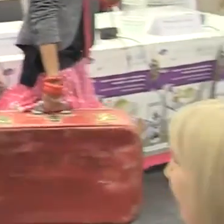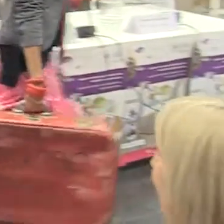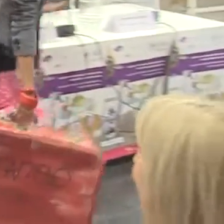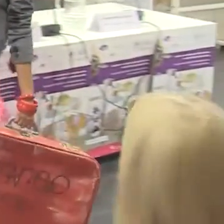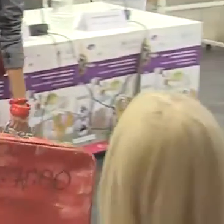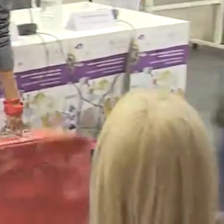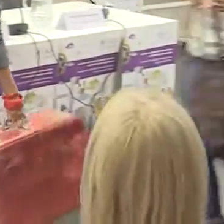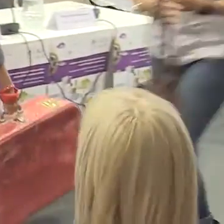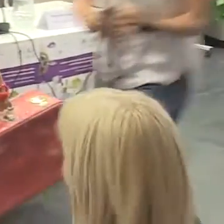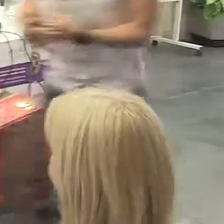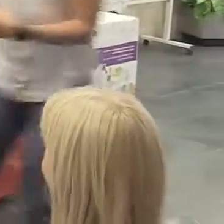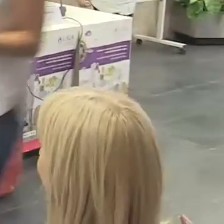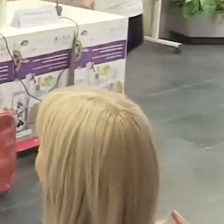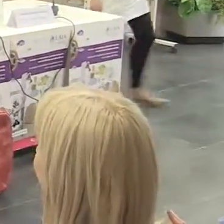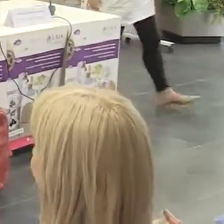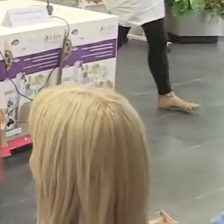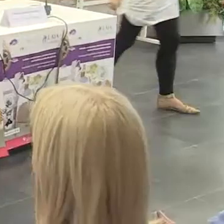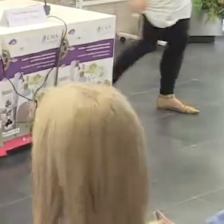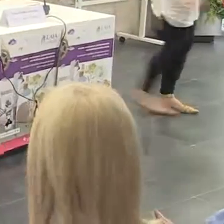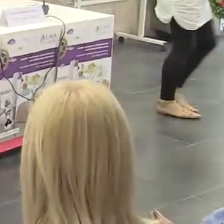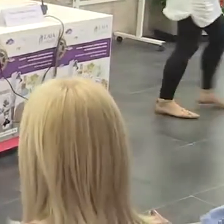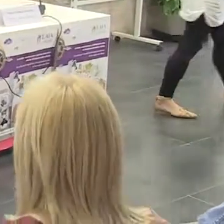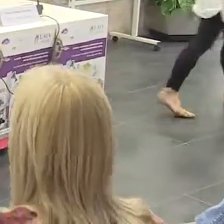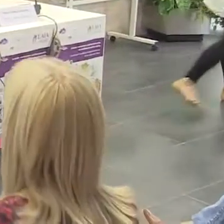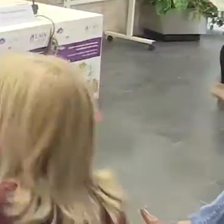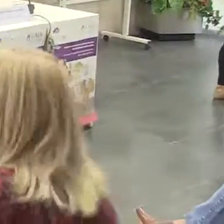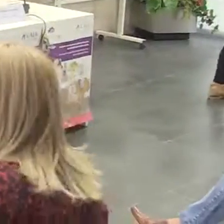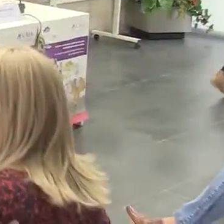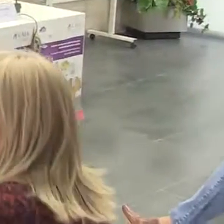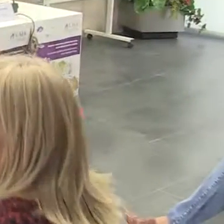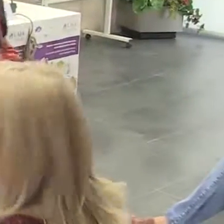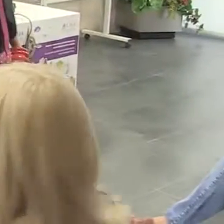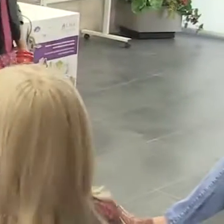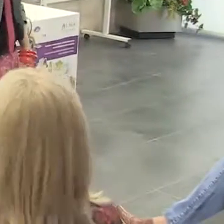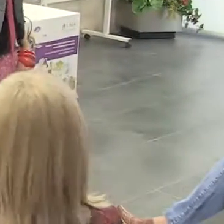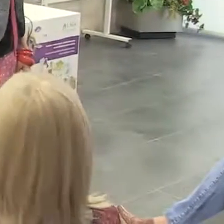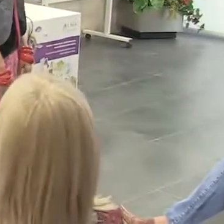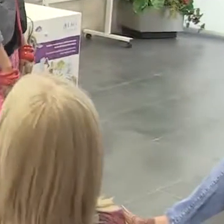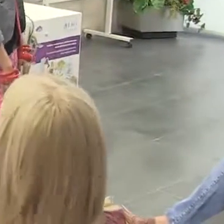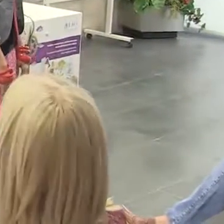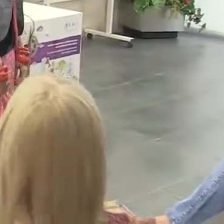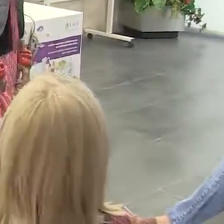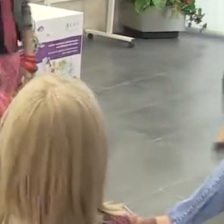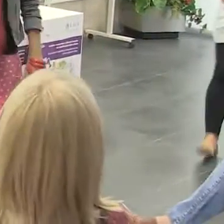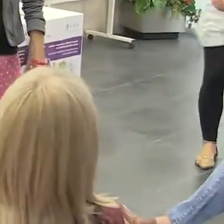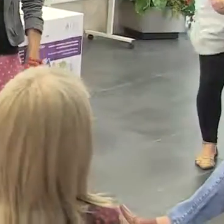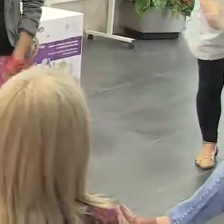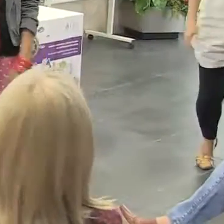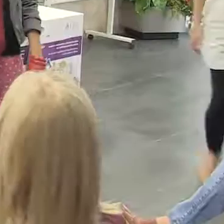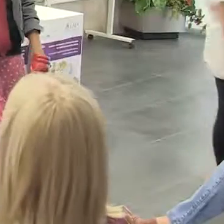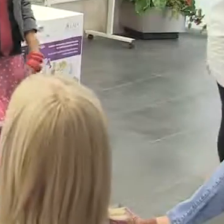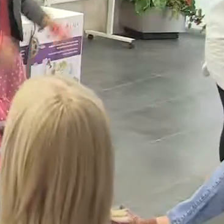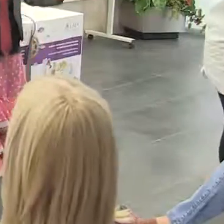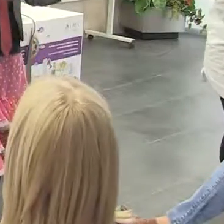Estamos de gala, ¿verdad, Neo? Hay gente que se ha quedado flipando, ¿eh? Ha ¿Sí? dicho, pero ¿y estas ¿Sí? esta personajes quiénes son? Pues, ¿quién vamos a